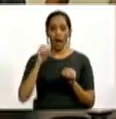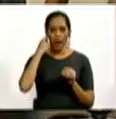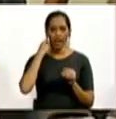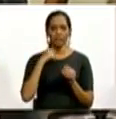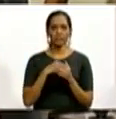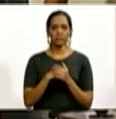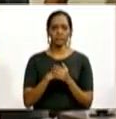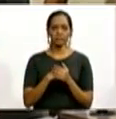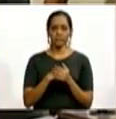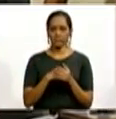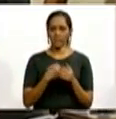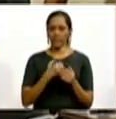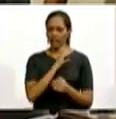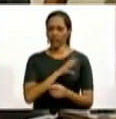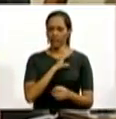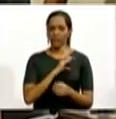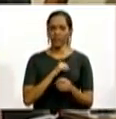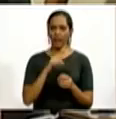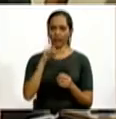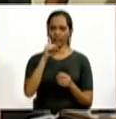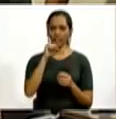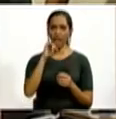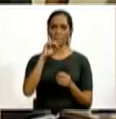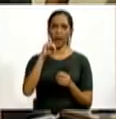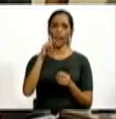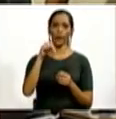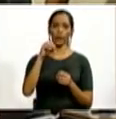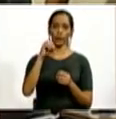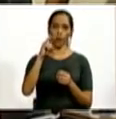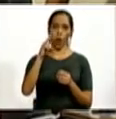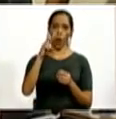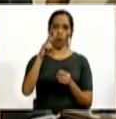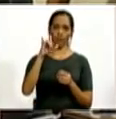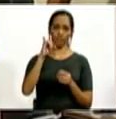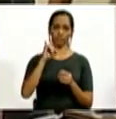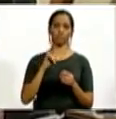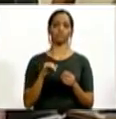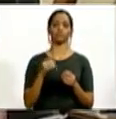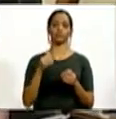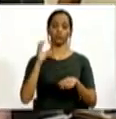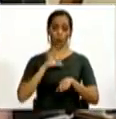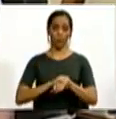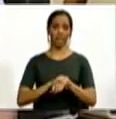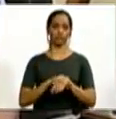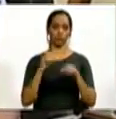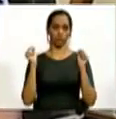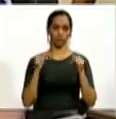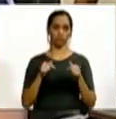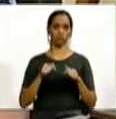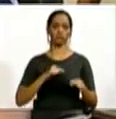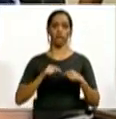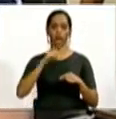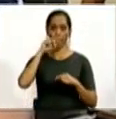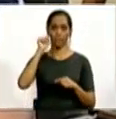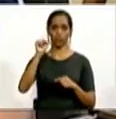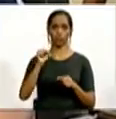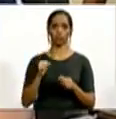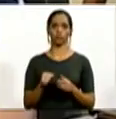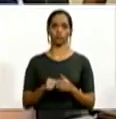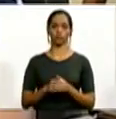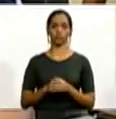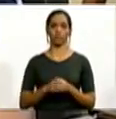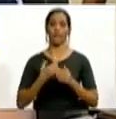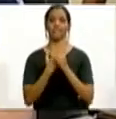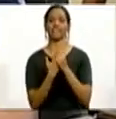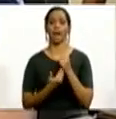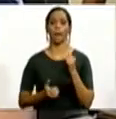comisario Simonovich, porque las cosas aquí hay que tomárselas con seriedad, él estuvo preso acá en Venezuela, lo metió preso el régimen de Nicolás Maduro, y él